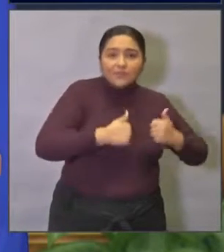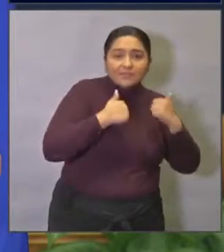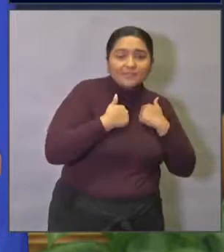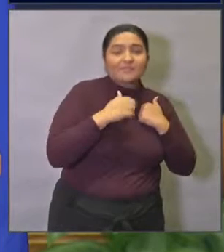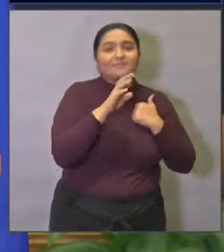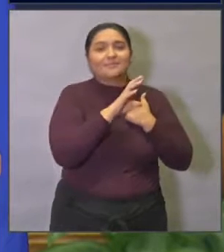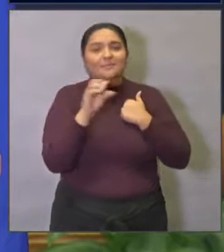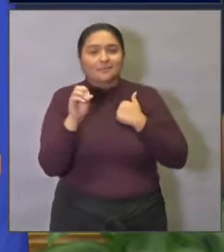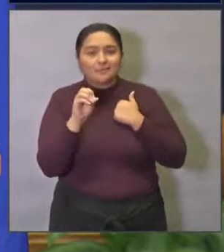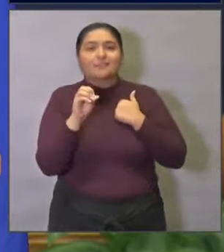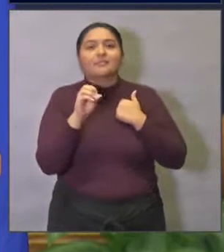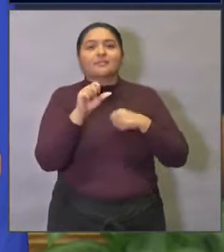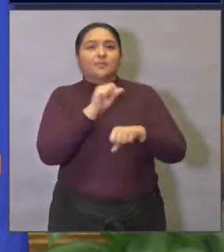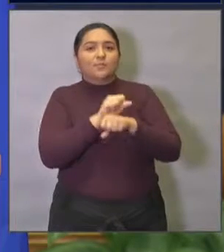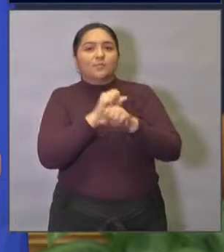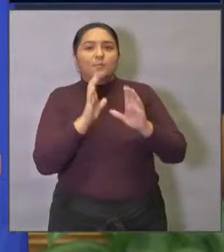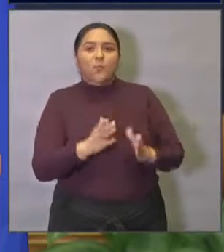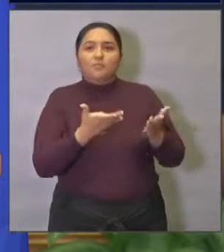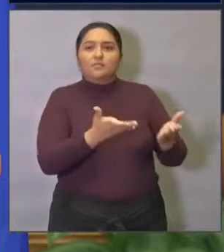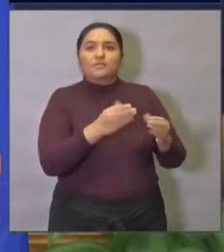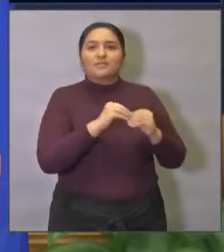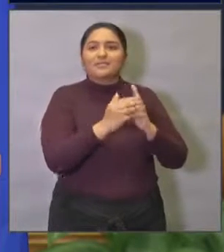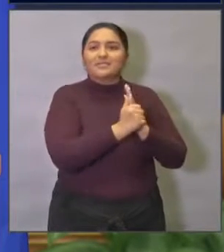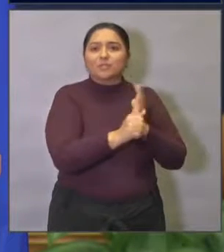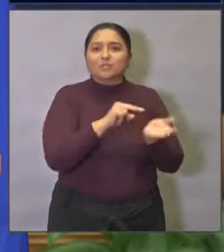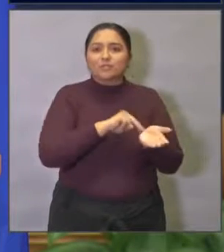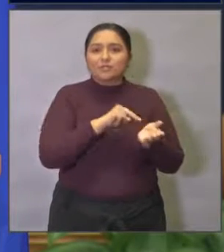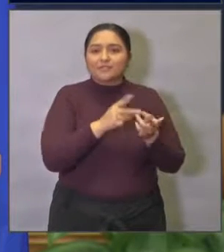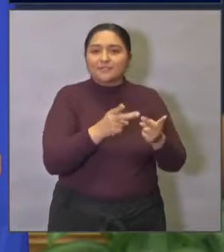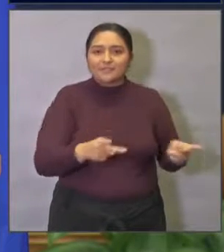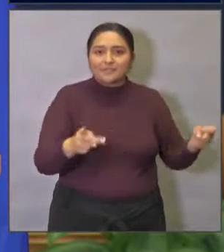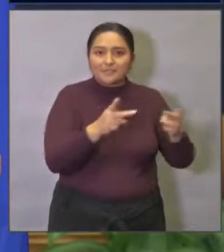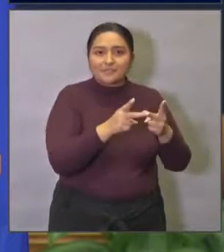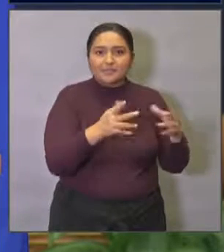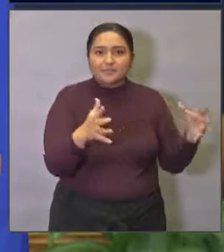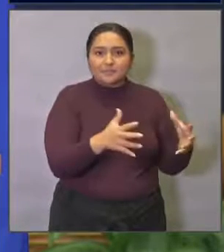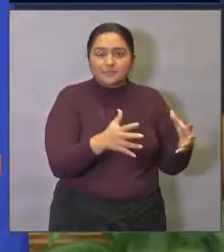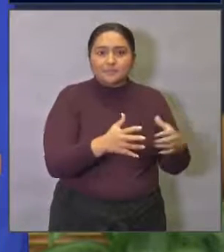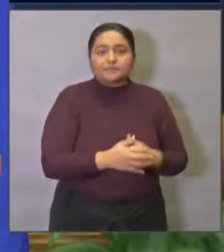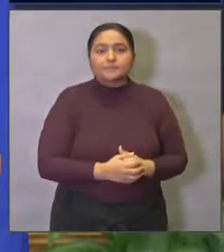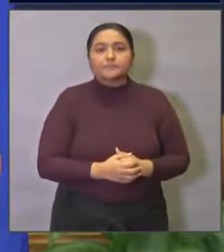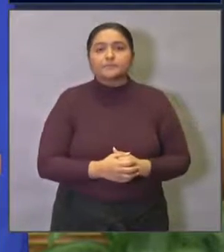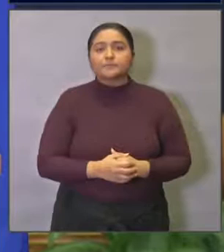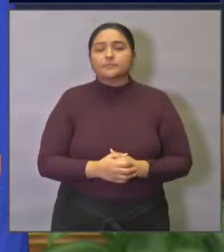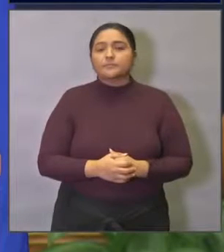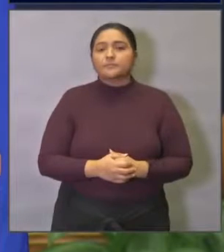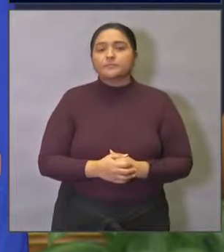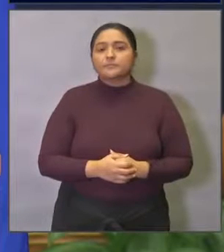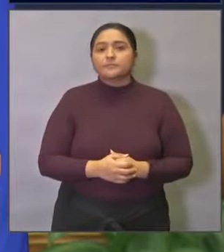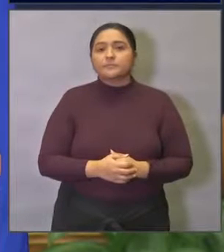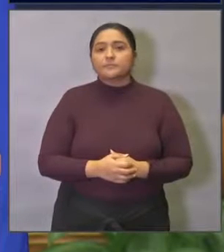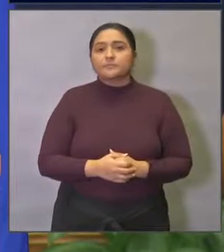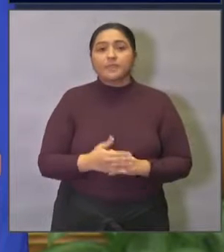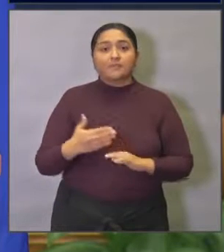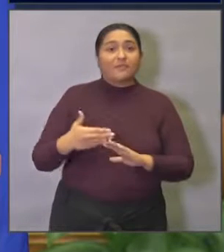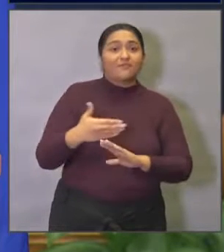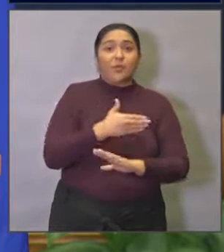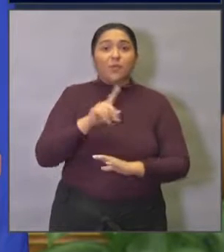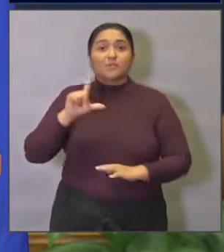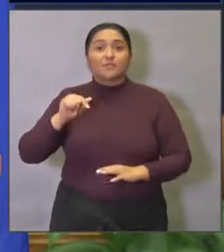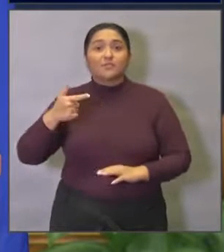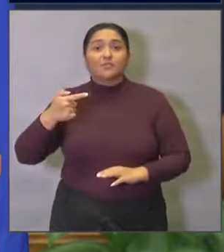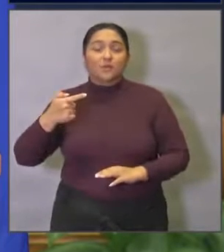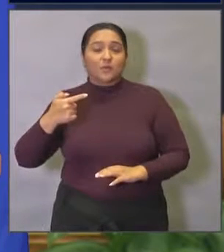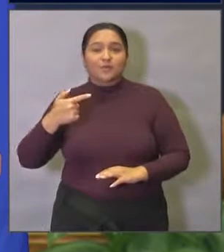enfermería, especializando en los centros de atención a largo plazo. Antes que terminar el año, esperamos